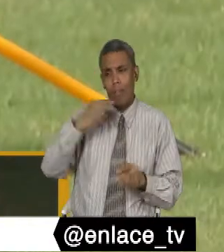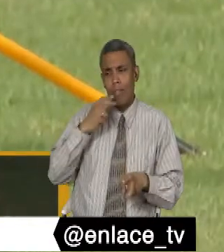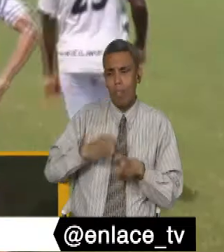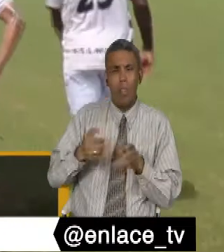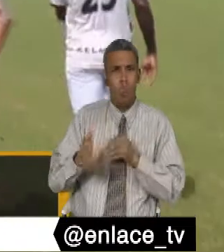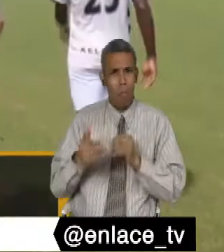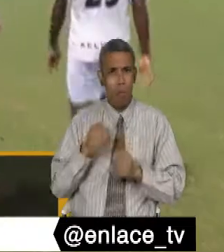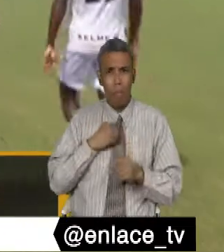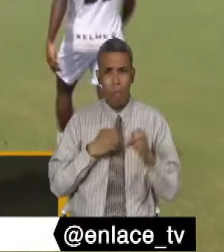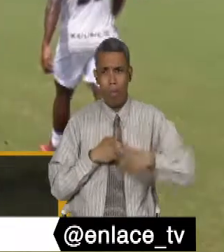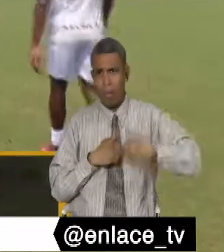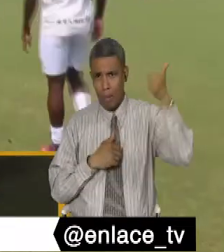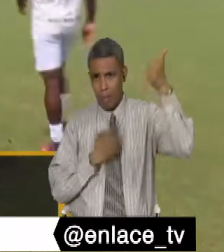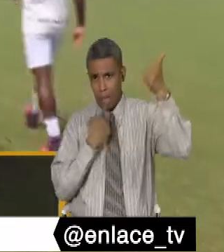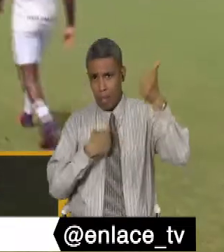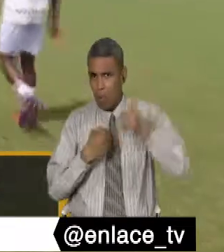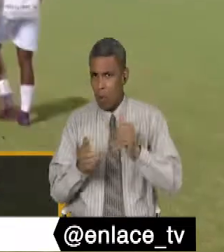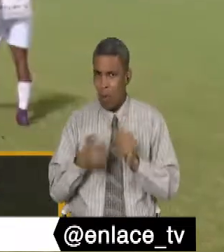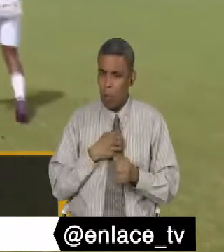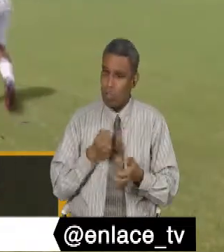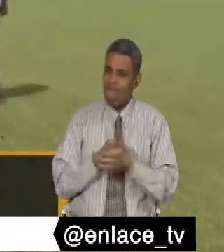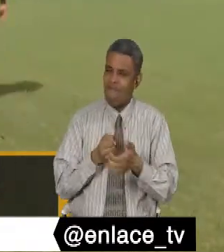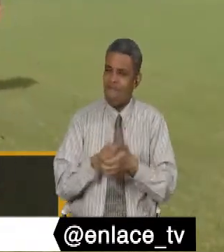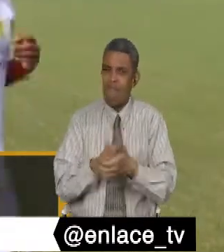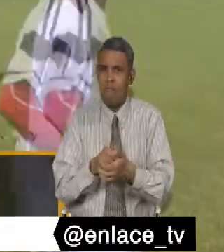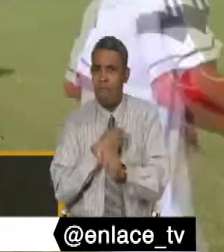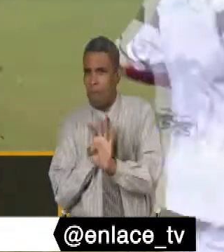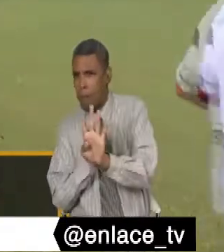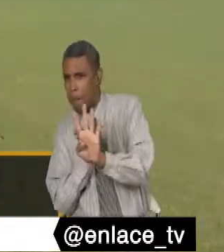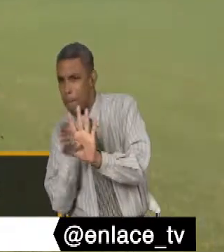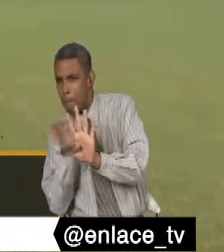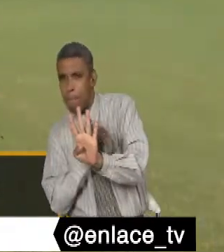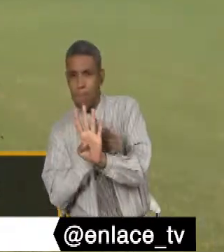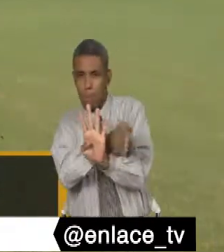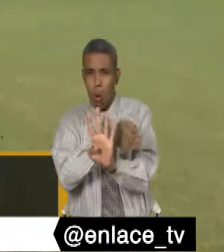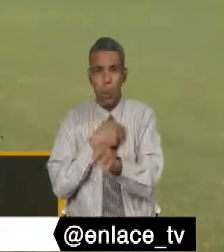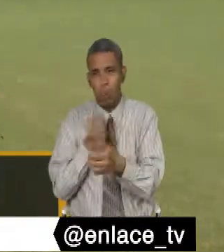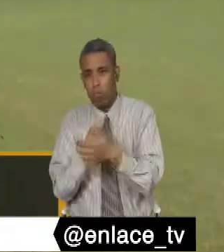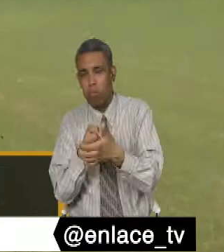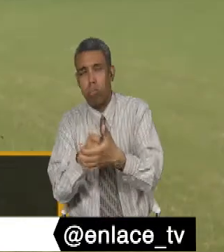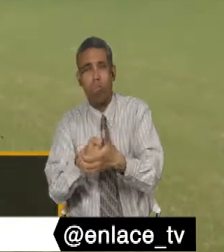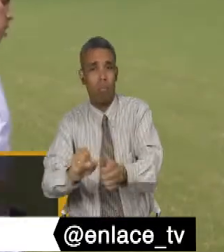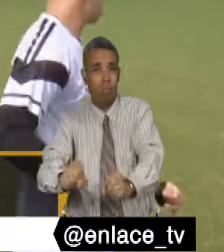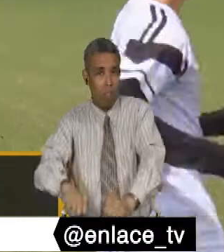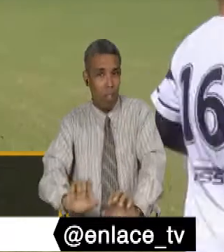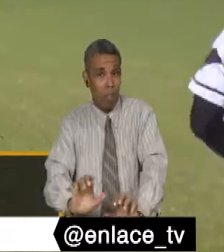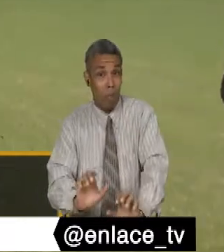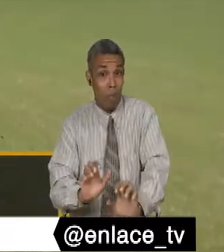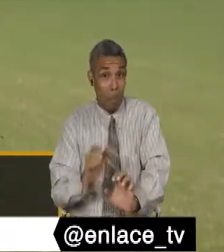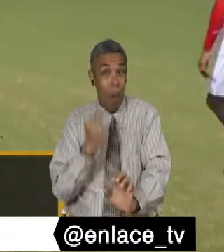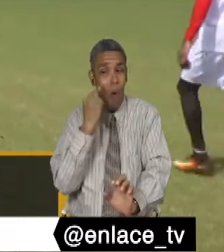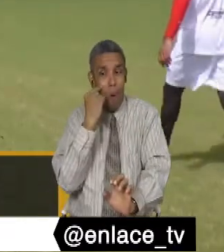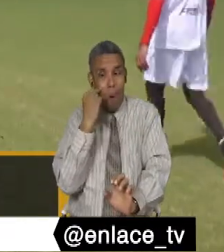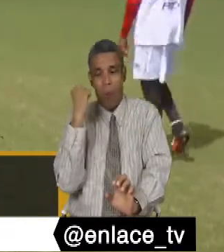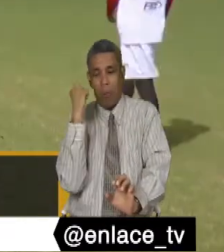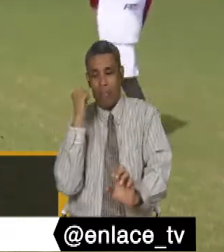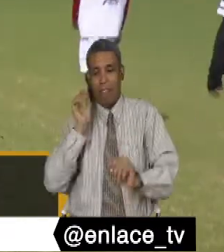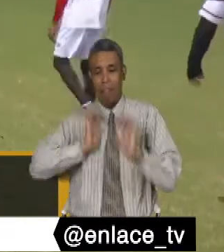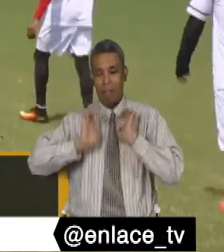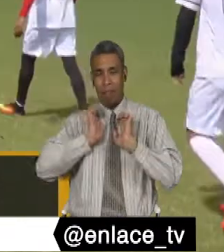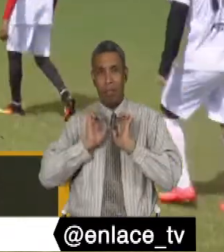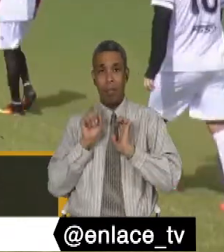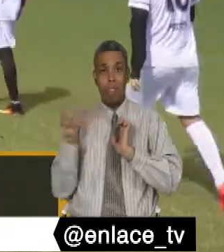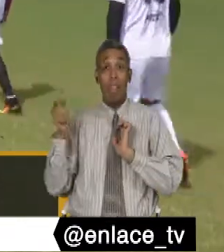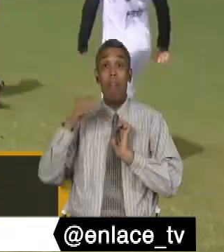atacando con buenas profundidades y bueno obviamente tenemos que tener precaución ellos tienen jugadores importantes